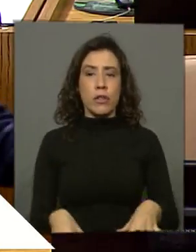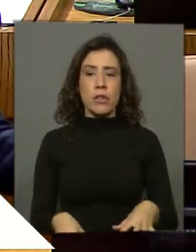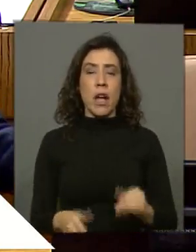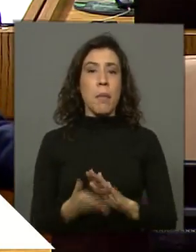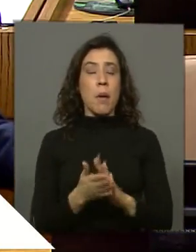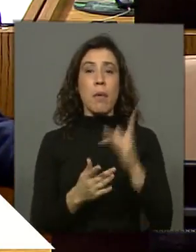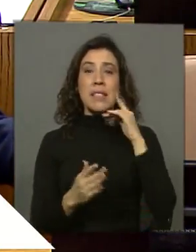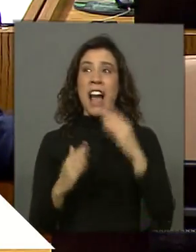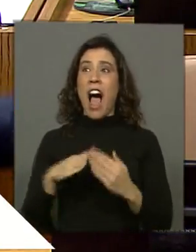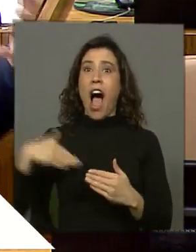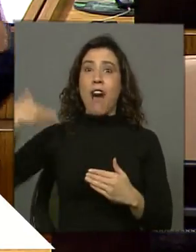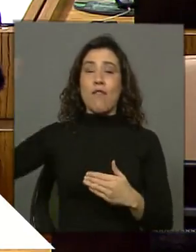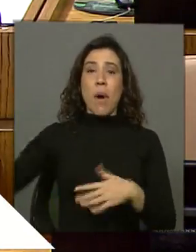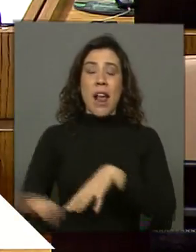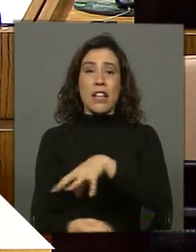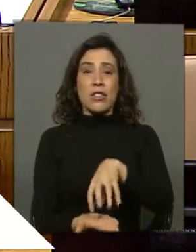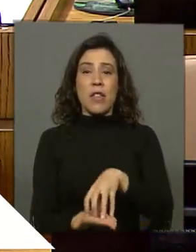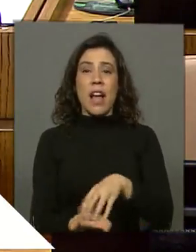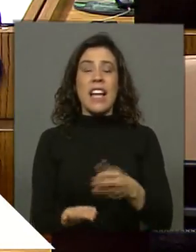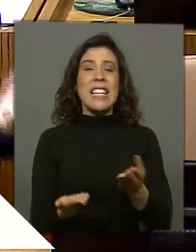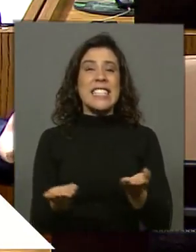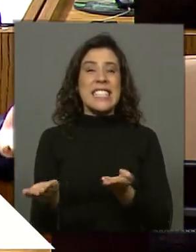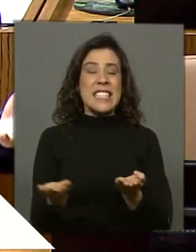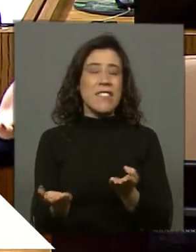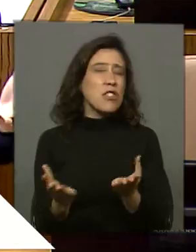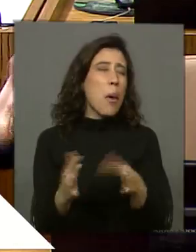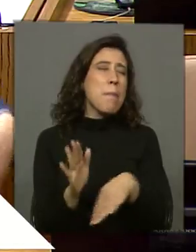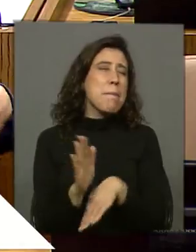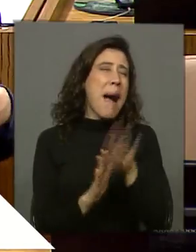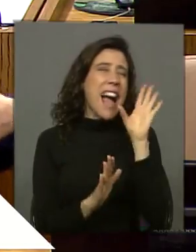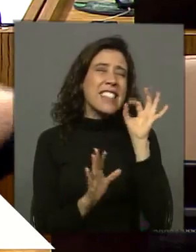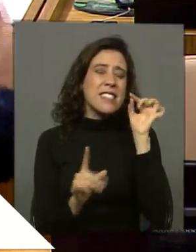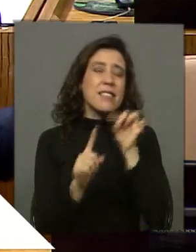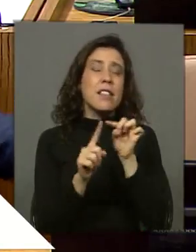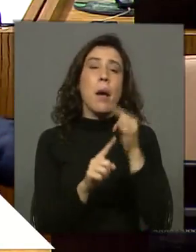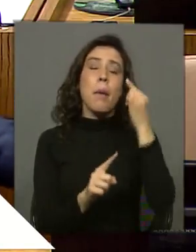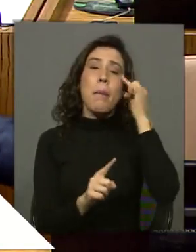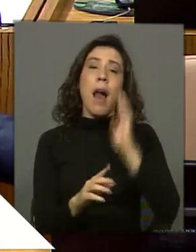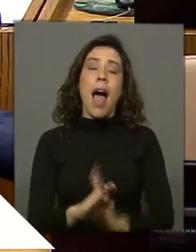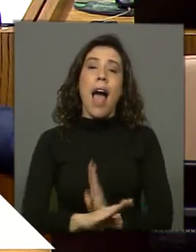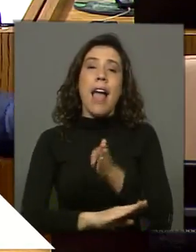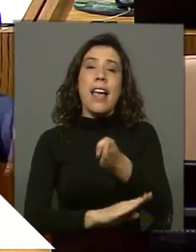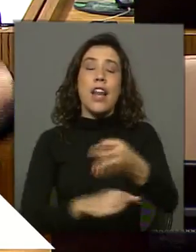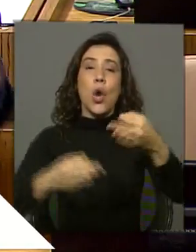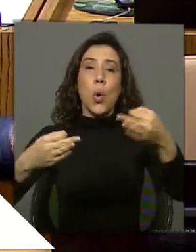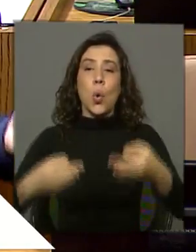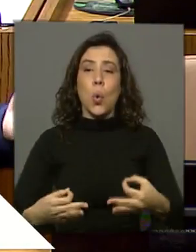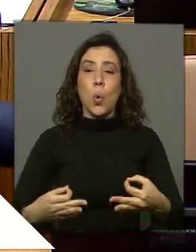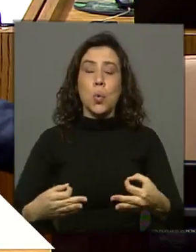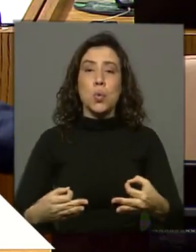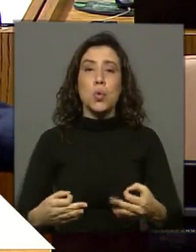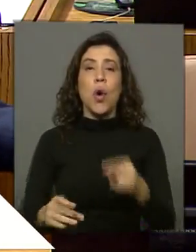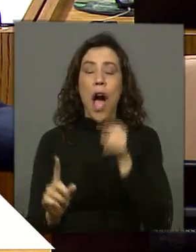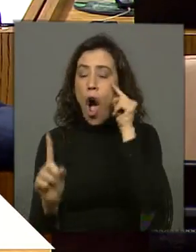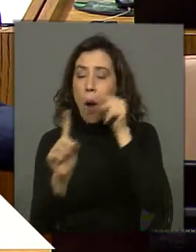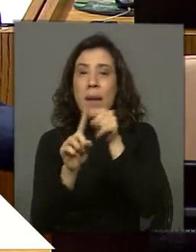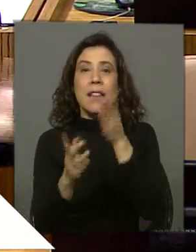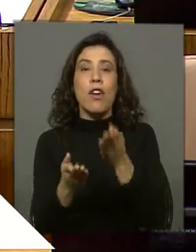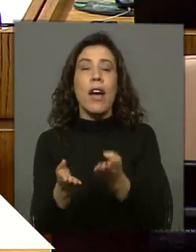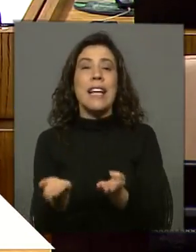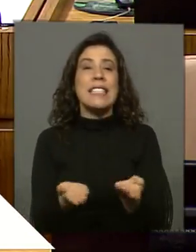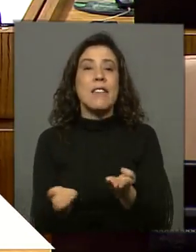afuera de las ciudades el servicio o en su mayor parte es para acceder precisamente a ese servicio al mall